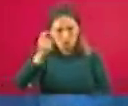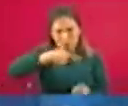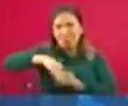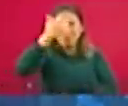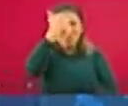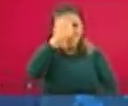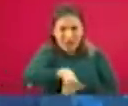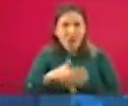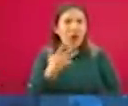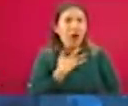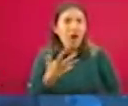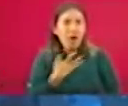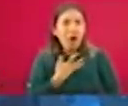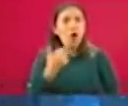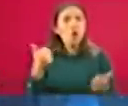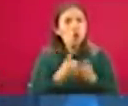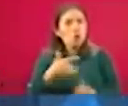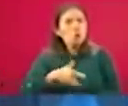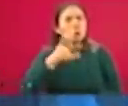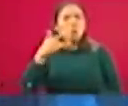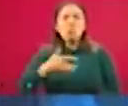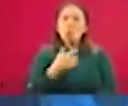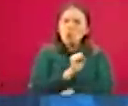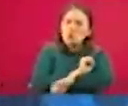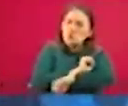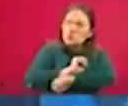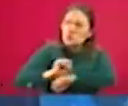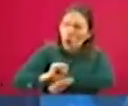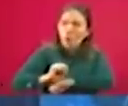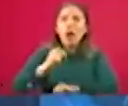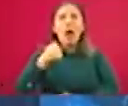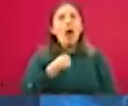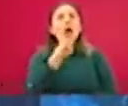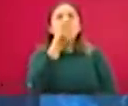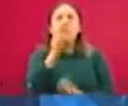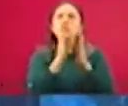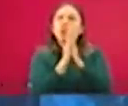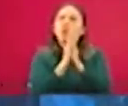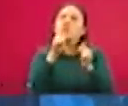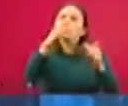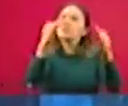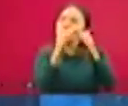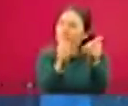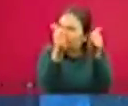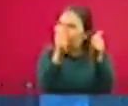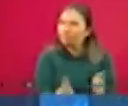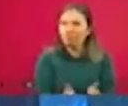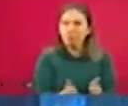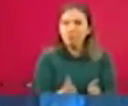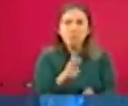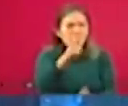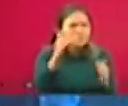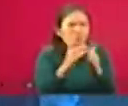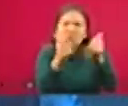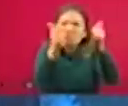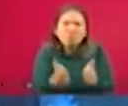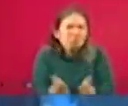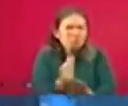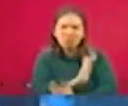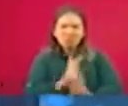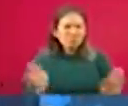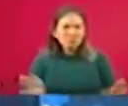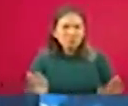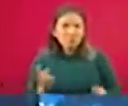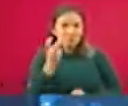para estimar la dimensión o serviría para estimar la dimensión de un virus desconocido? Gracias por la